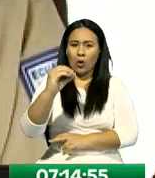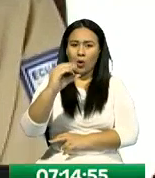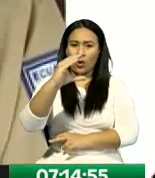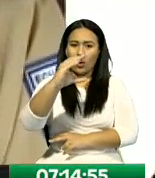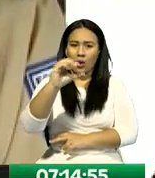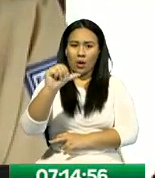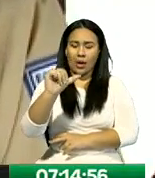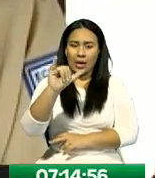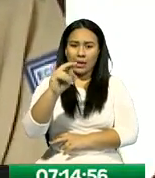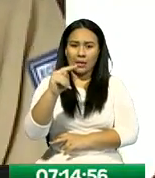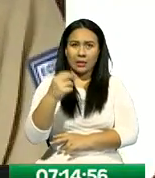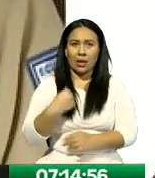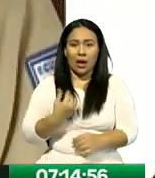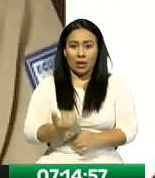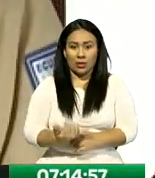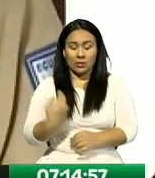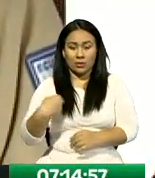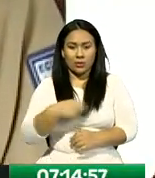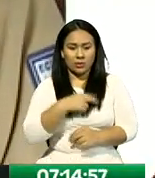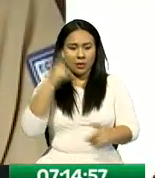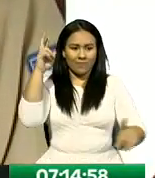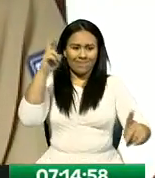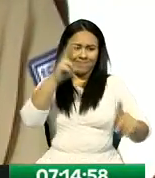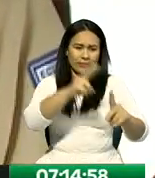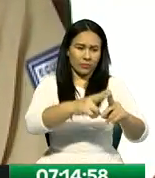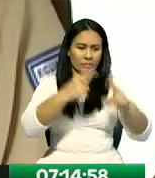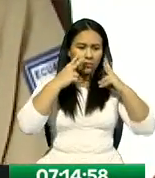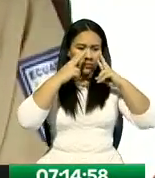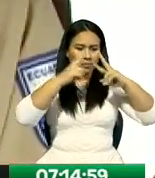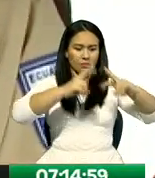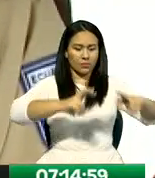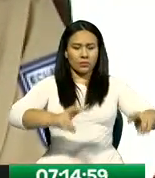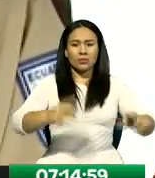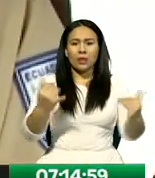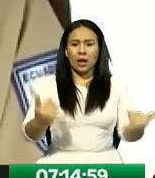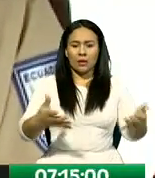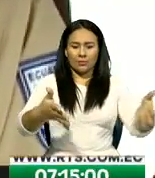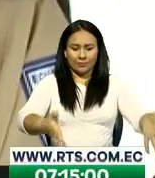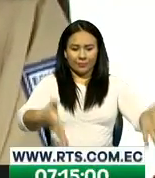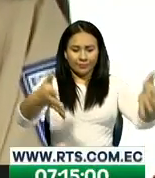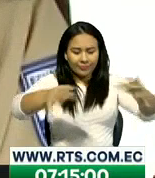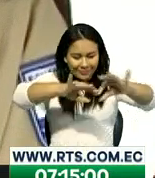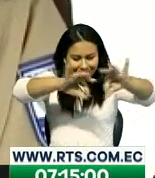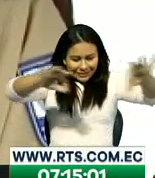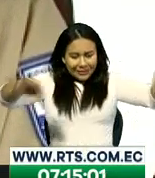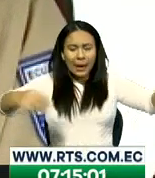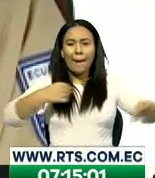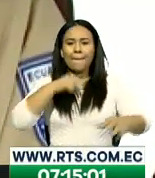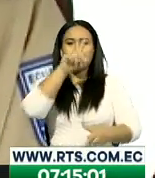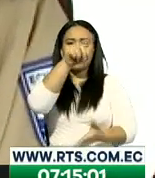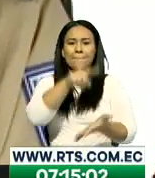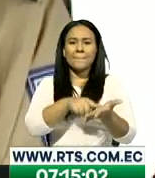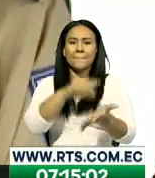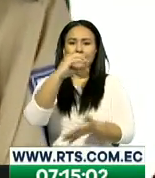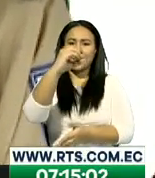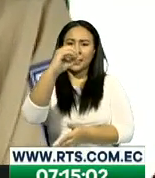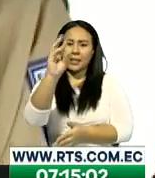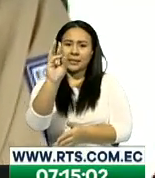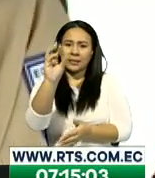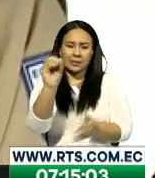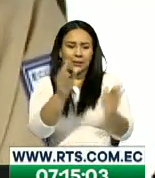registros correspondientes, pudiendo localizar en uno de ellos 1.060 paquetes y en el otro